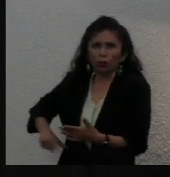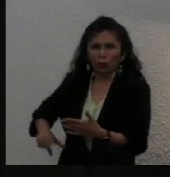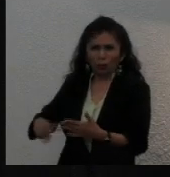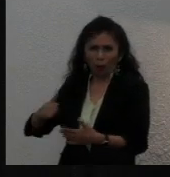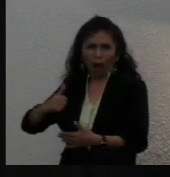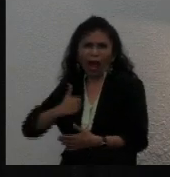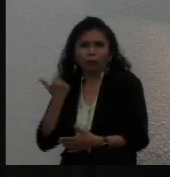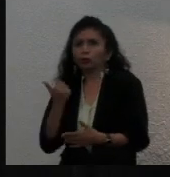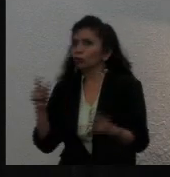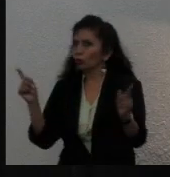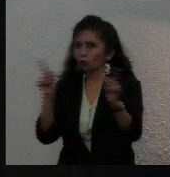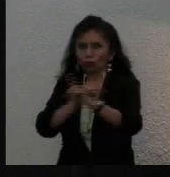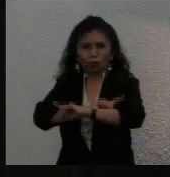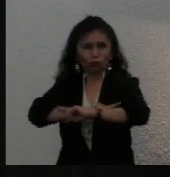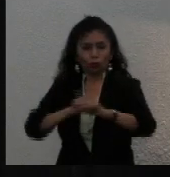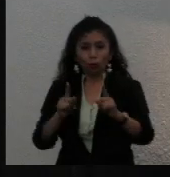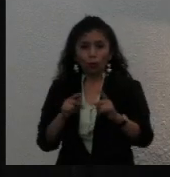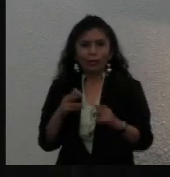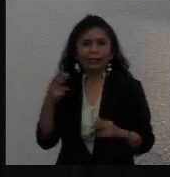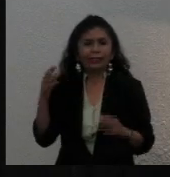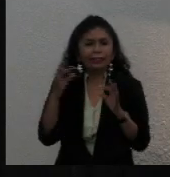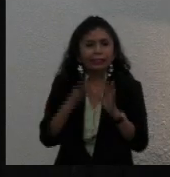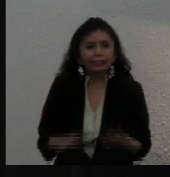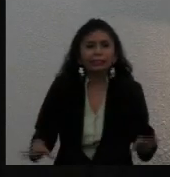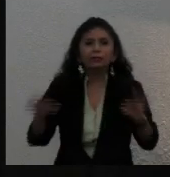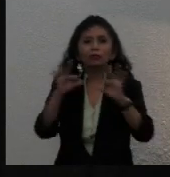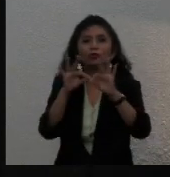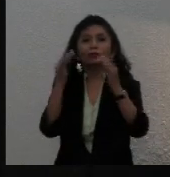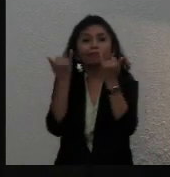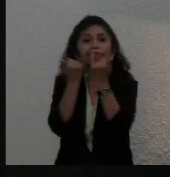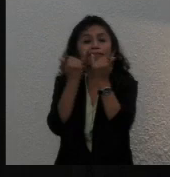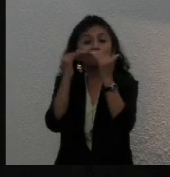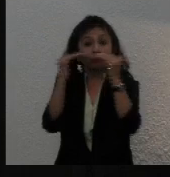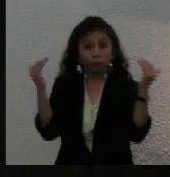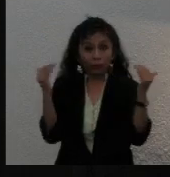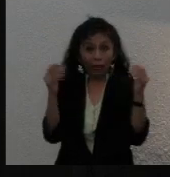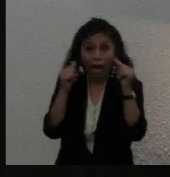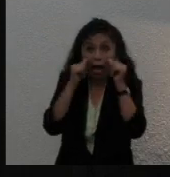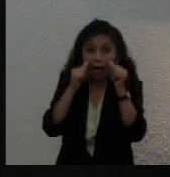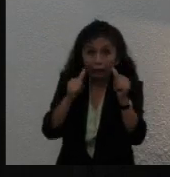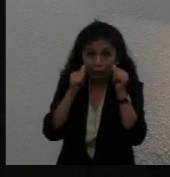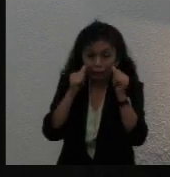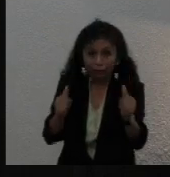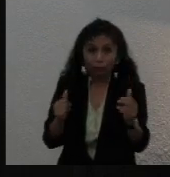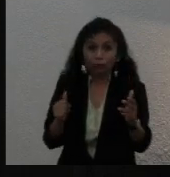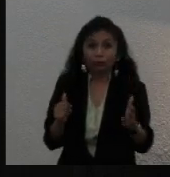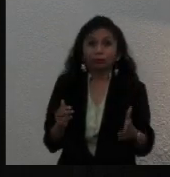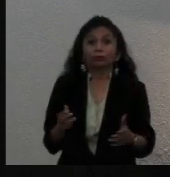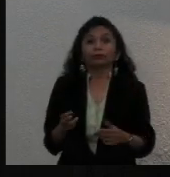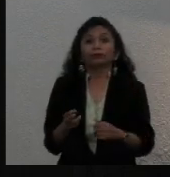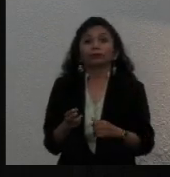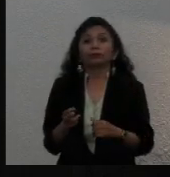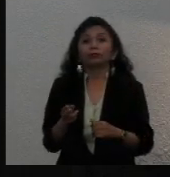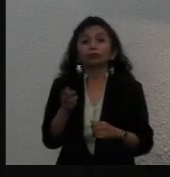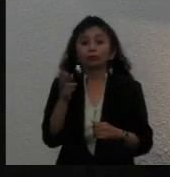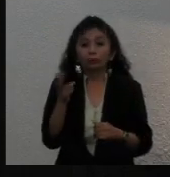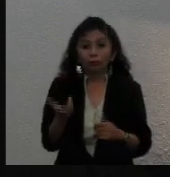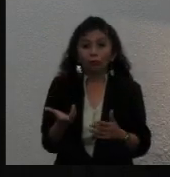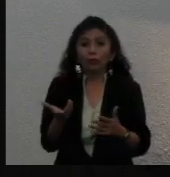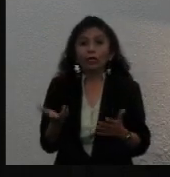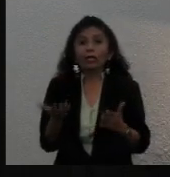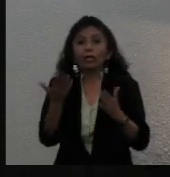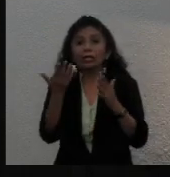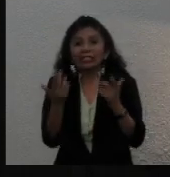enriquecer nuestra democracia y nuestro gobierno y ojo no se no se